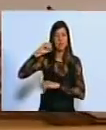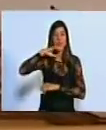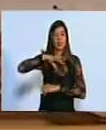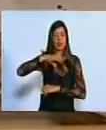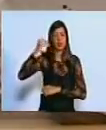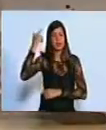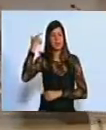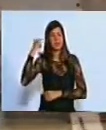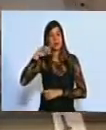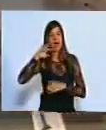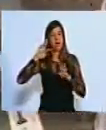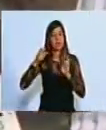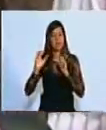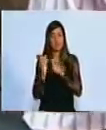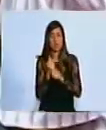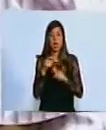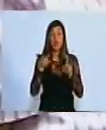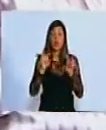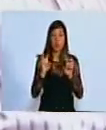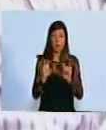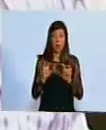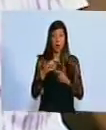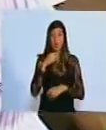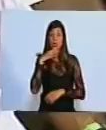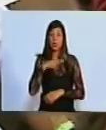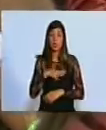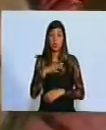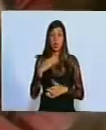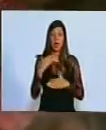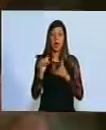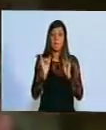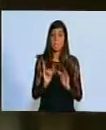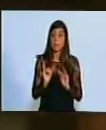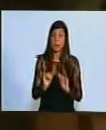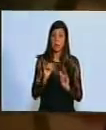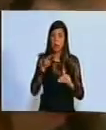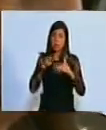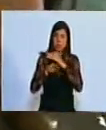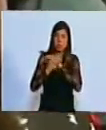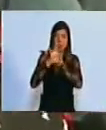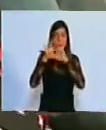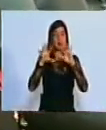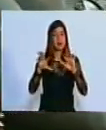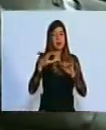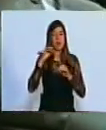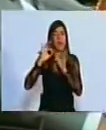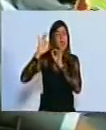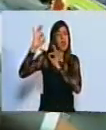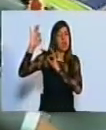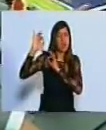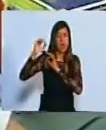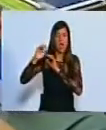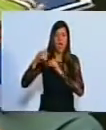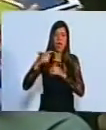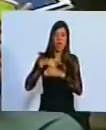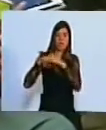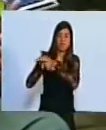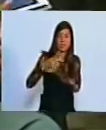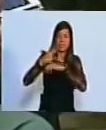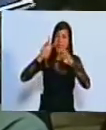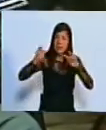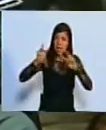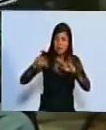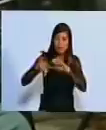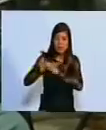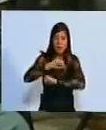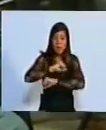históricos. La historia dejó de ser la visión oficial de un pasado lejano, incuestionable y